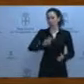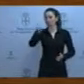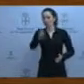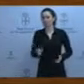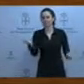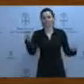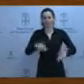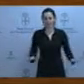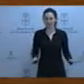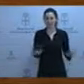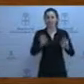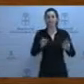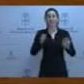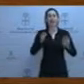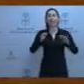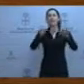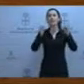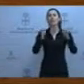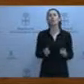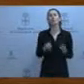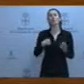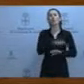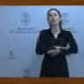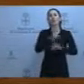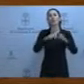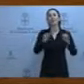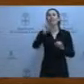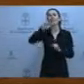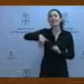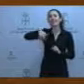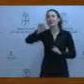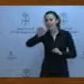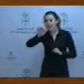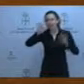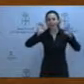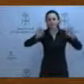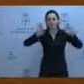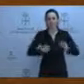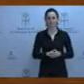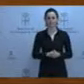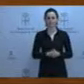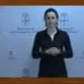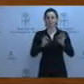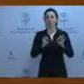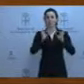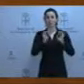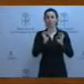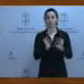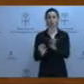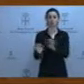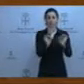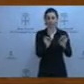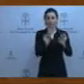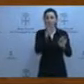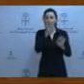no la dice el parlamentario Nino Torre ni el Gobierno de Asturias, la dice el Instituto Nacional de Estadística. En cuanto a los puntos concretos, porque